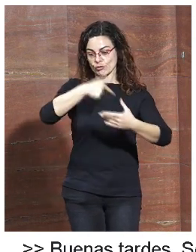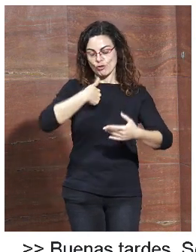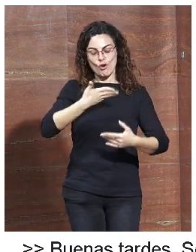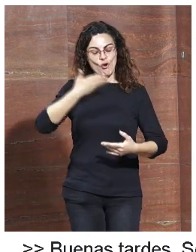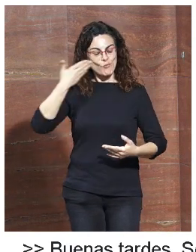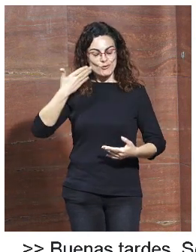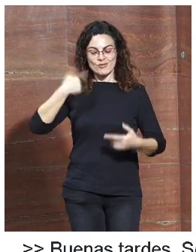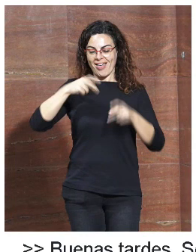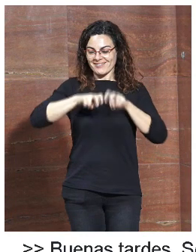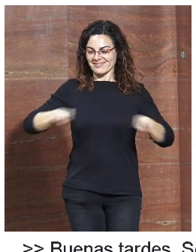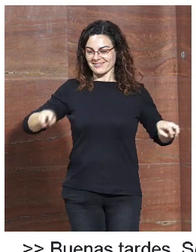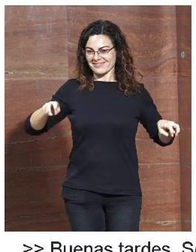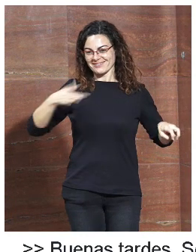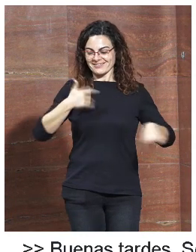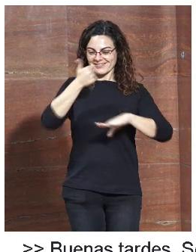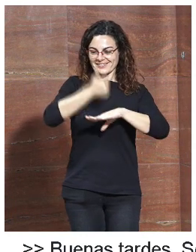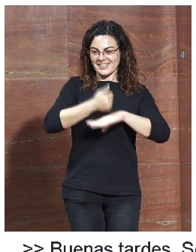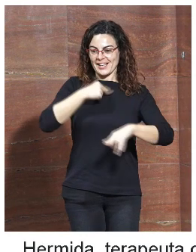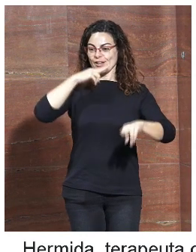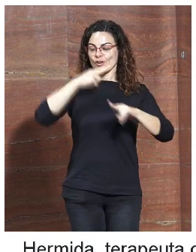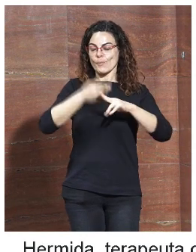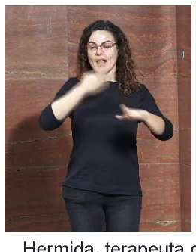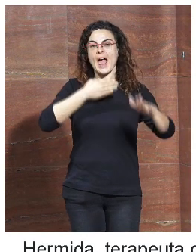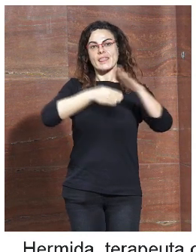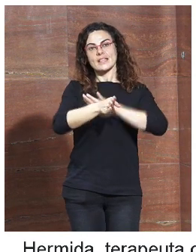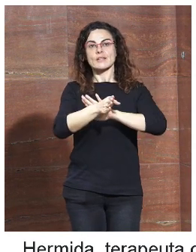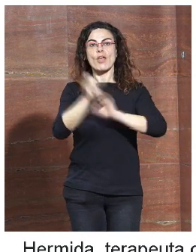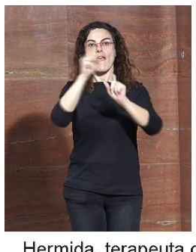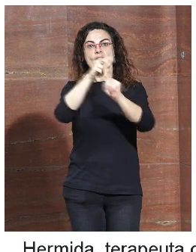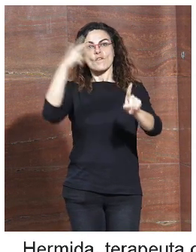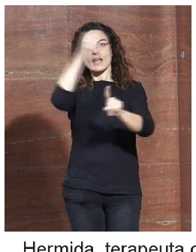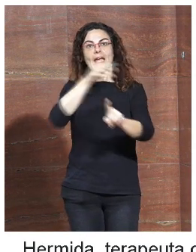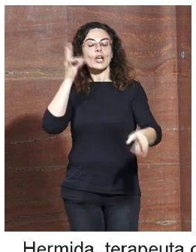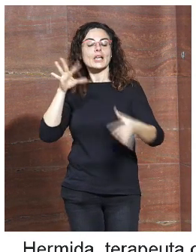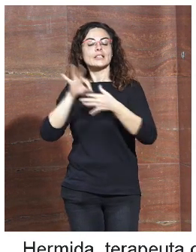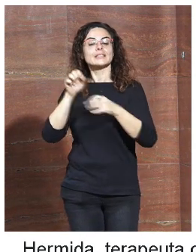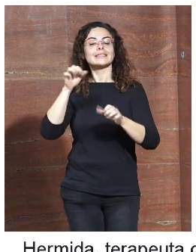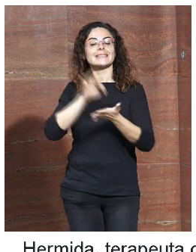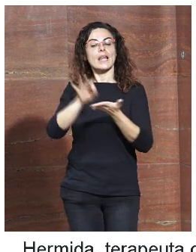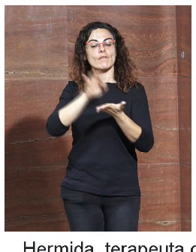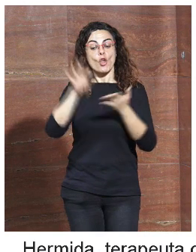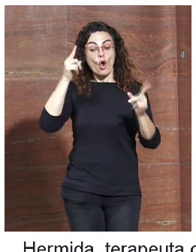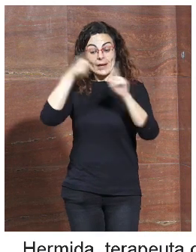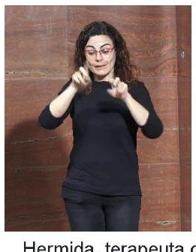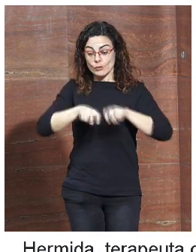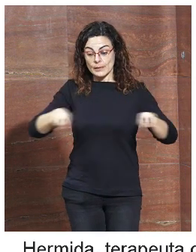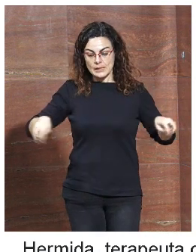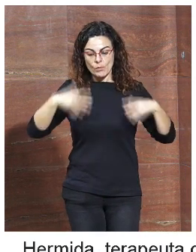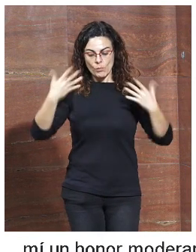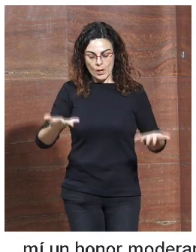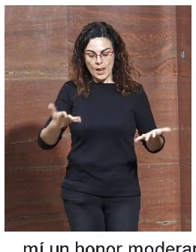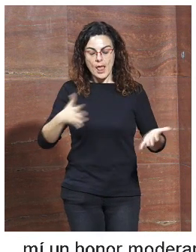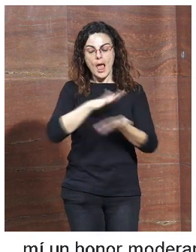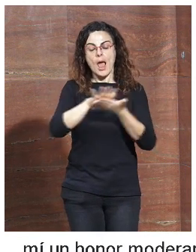moderar la segunda mesa redonda que lleva por título Accesibilidad con enfoque de género en los servicios. El objetivo de esta mesa es hablar